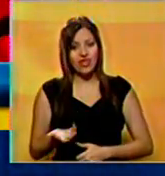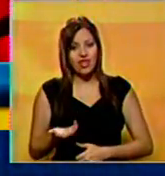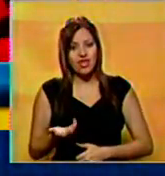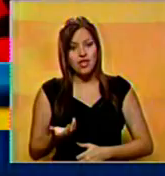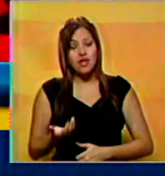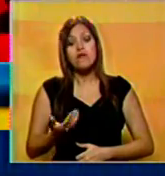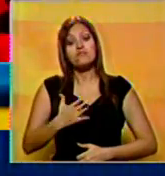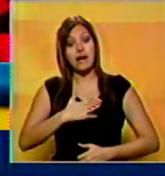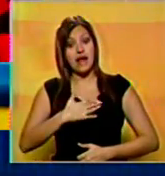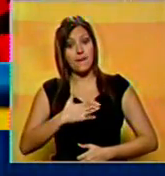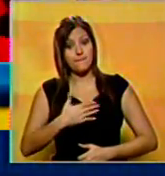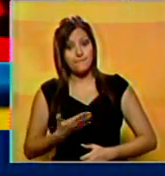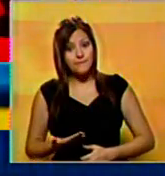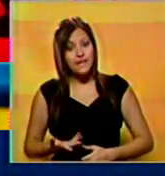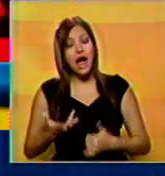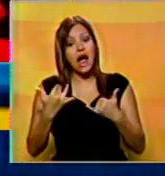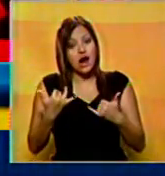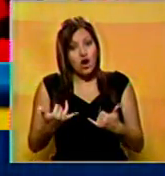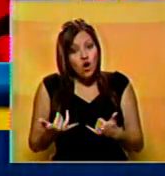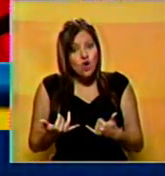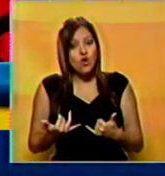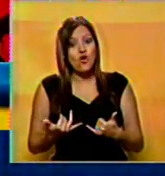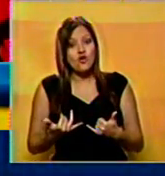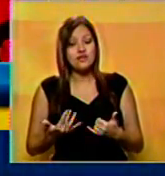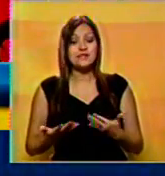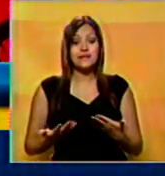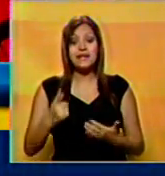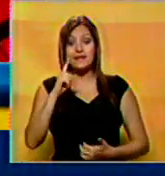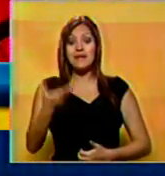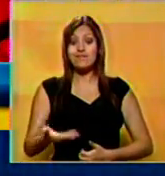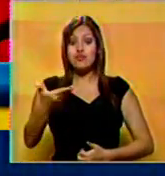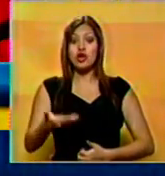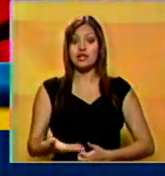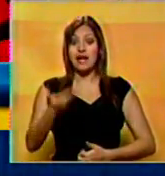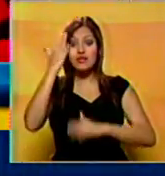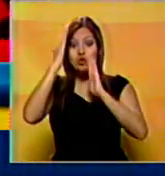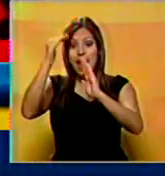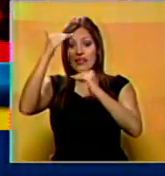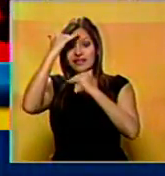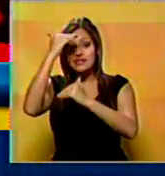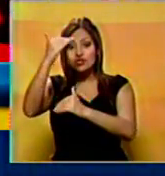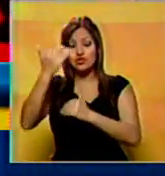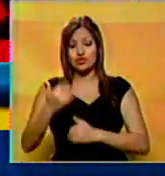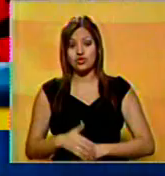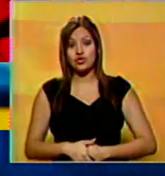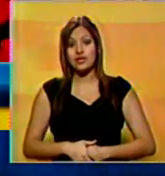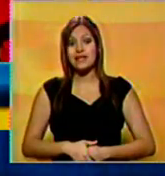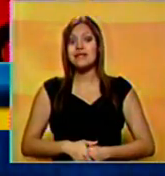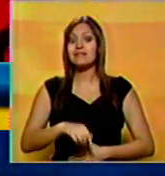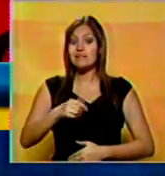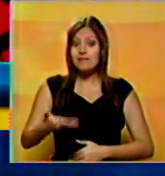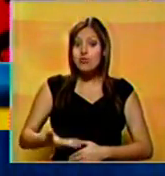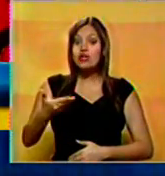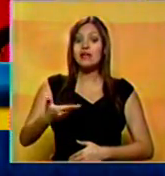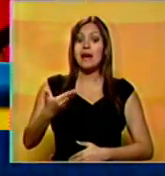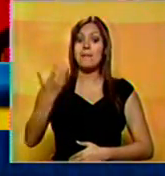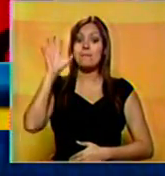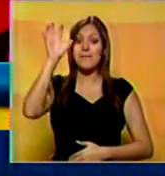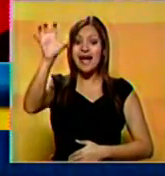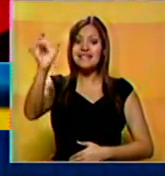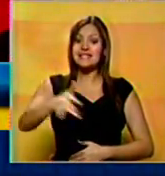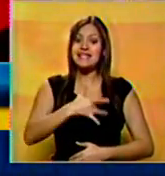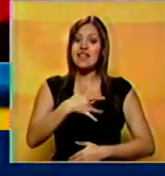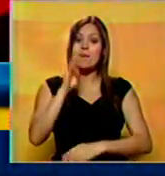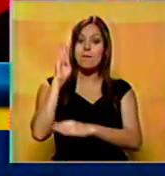para nosotros un área de primordial atención, una necesidad importante para que nuestro país se